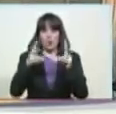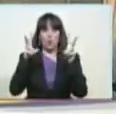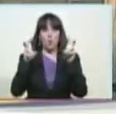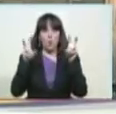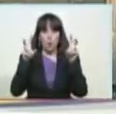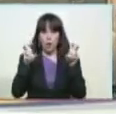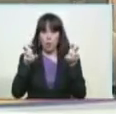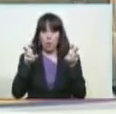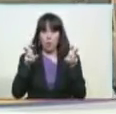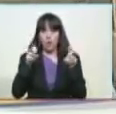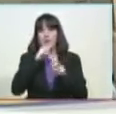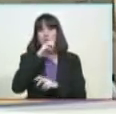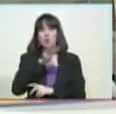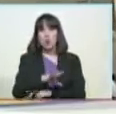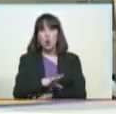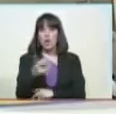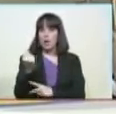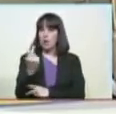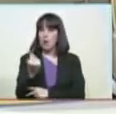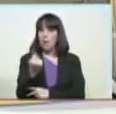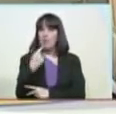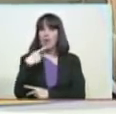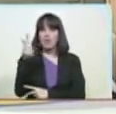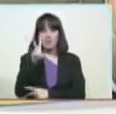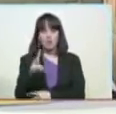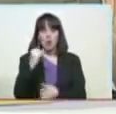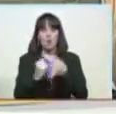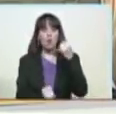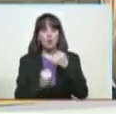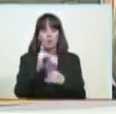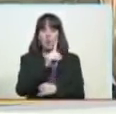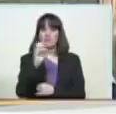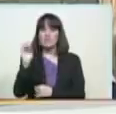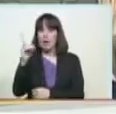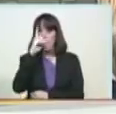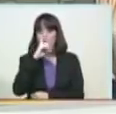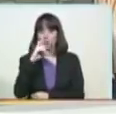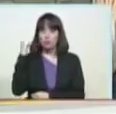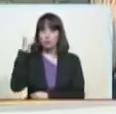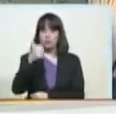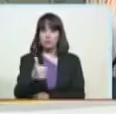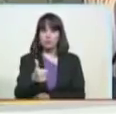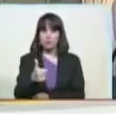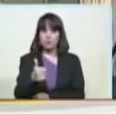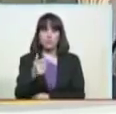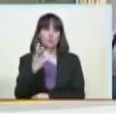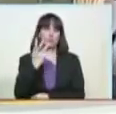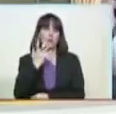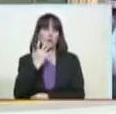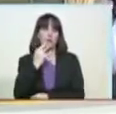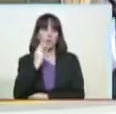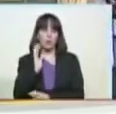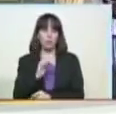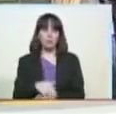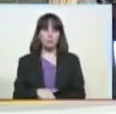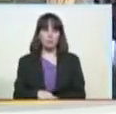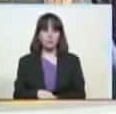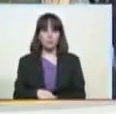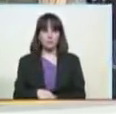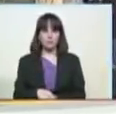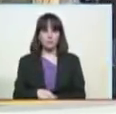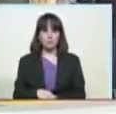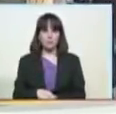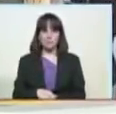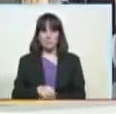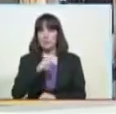en la historia económica de venezuela de los últimos 100 años si pudiéramos poner un ejemplo en el